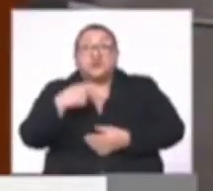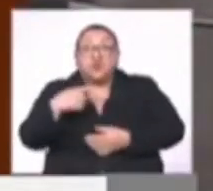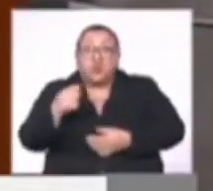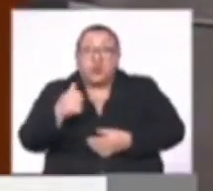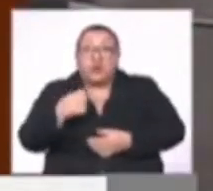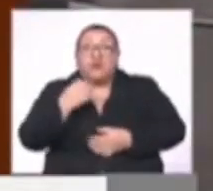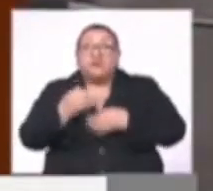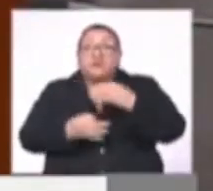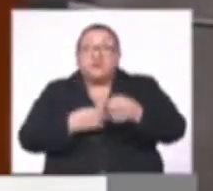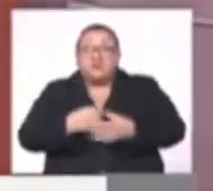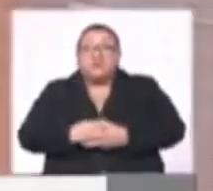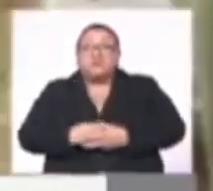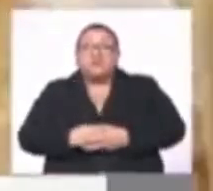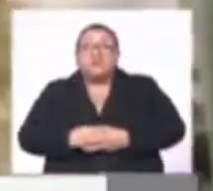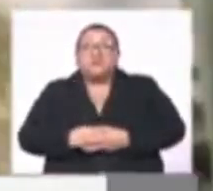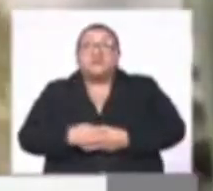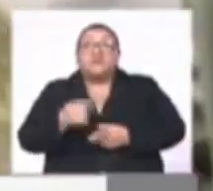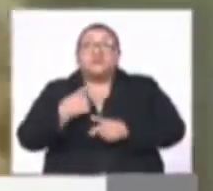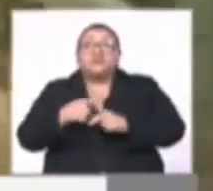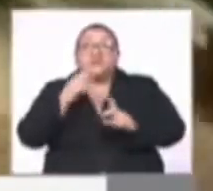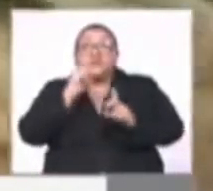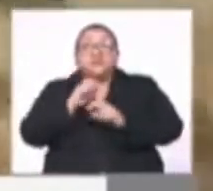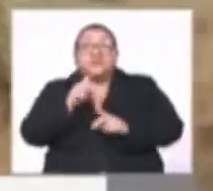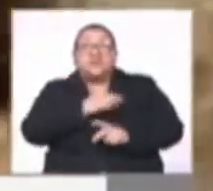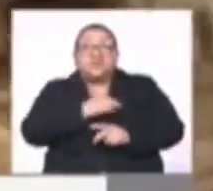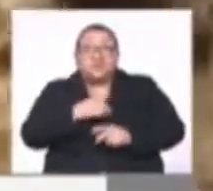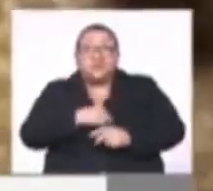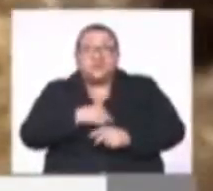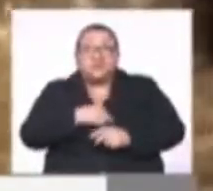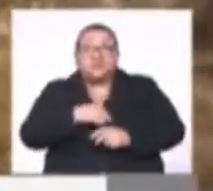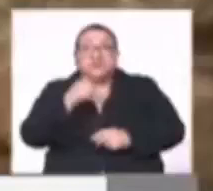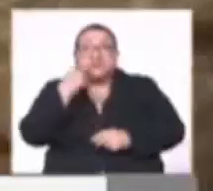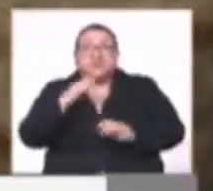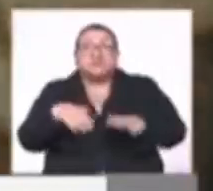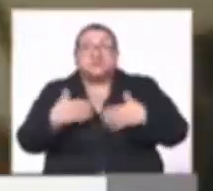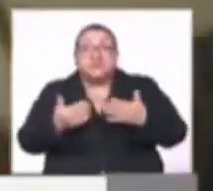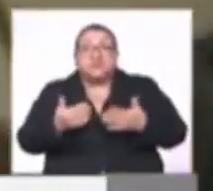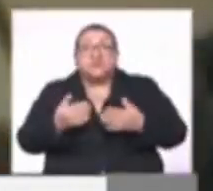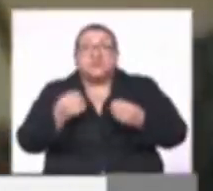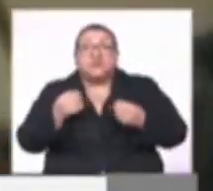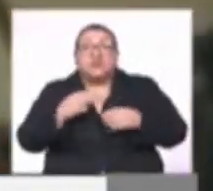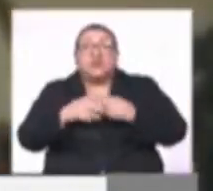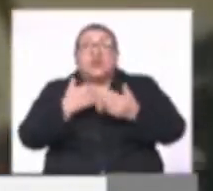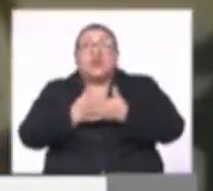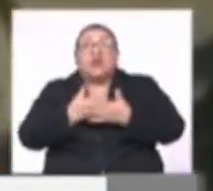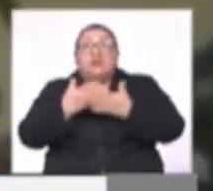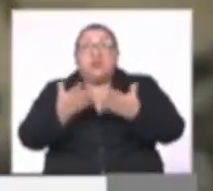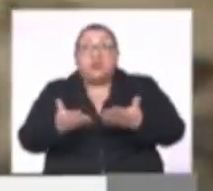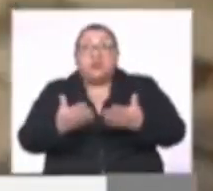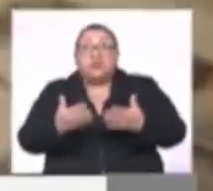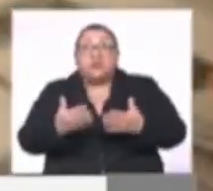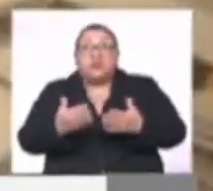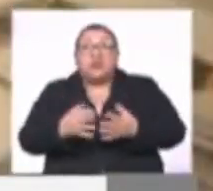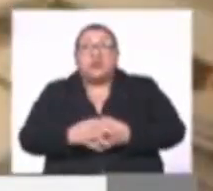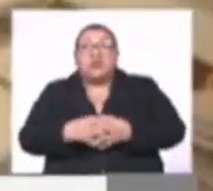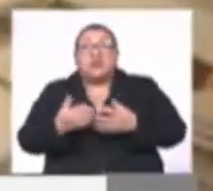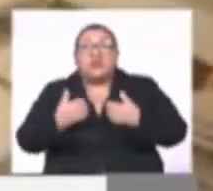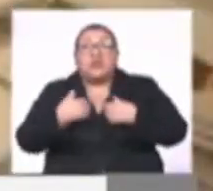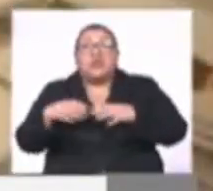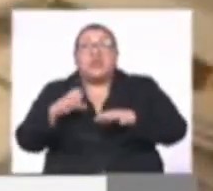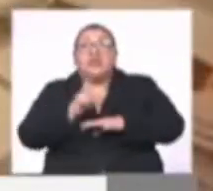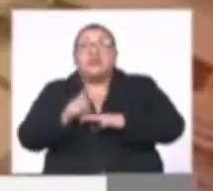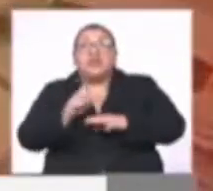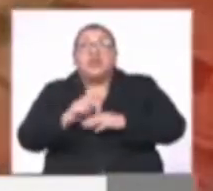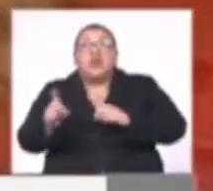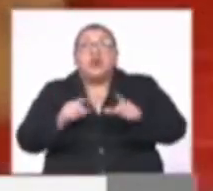refirió que una de las observaciones planteadas por el Ejecutivo no eran razonables, ya que la propuesta permitirá contribuir al desarrollo económico